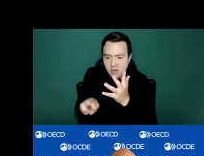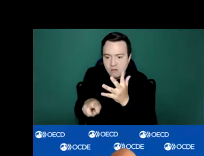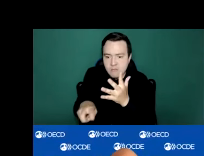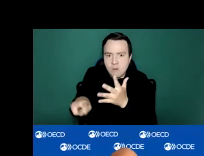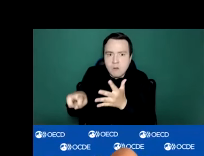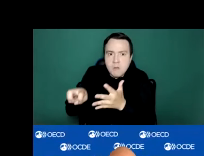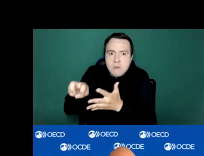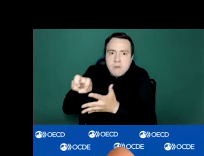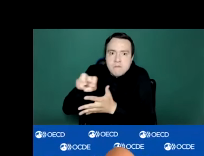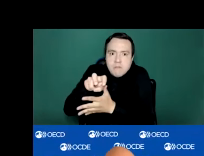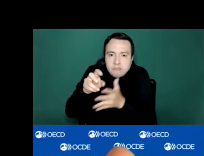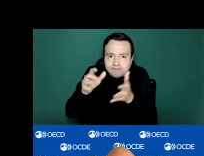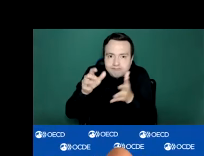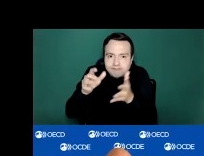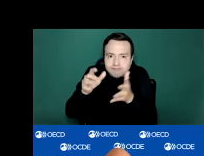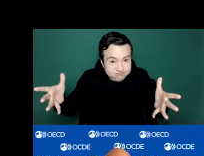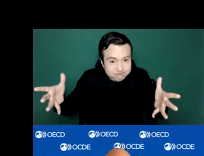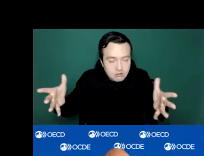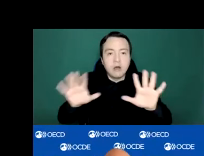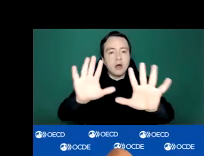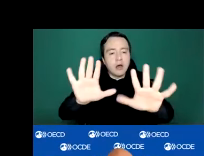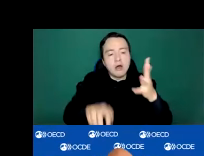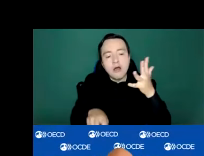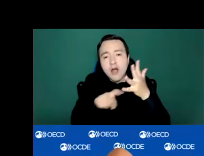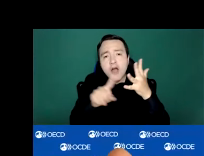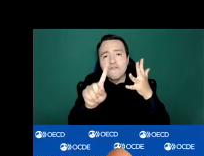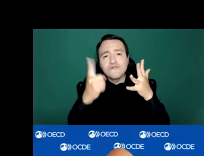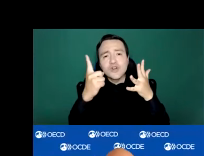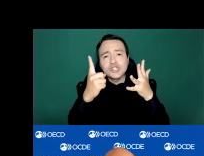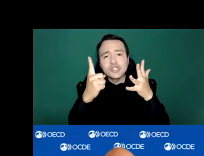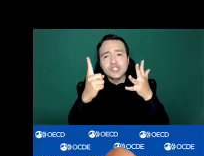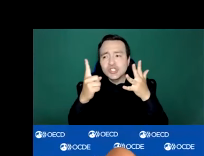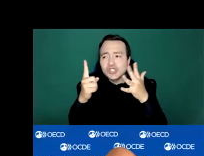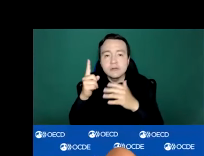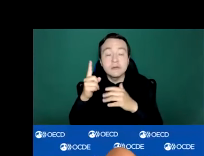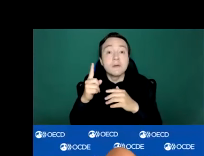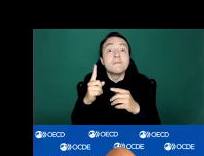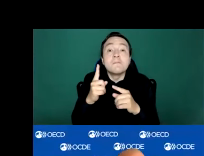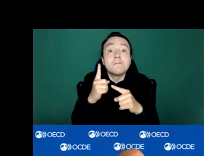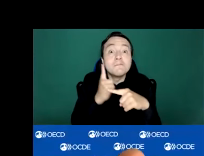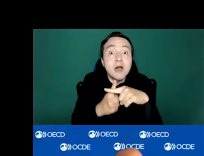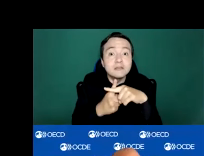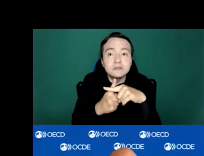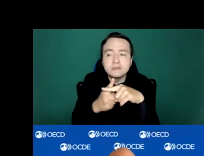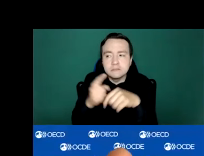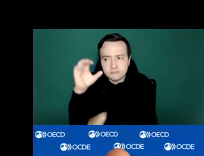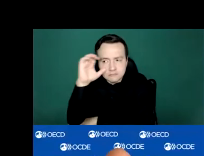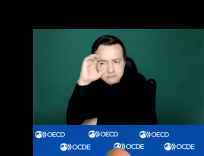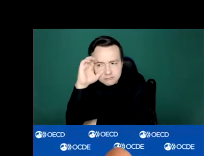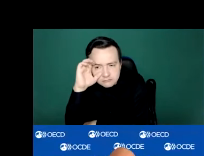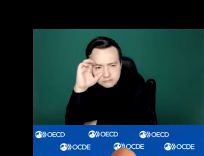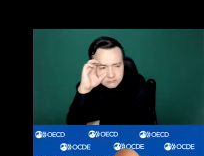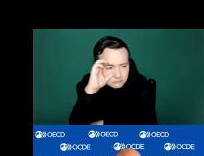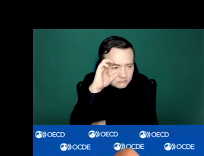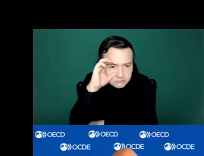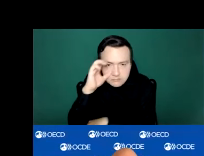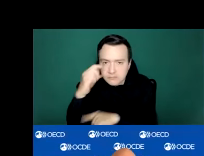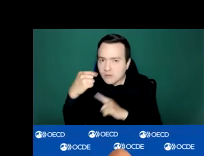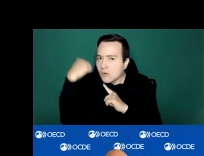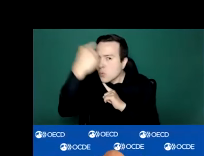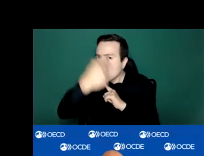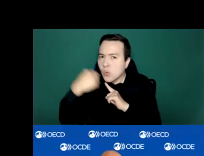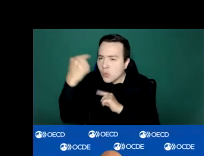primaria, inclusive en el rastreo de los pacientes de COVID, el tratamiento de los casos leves